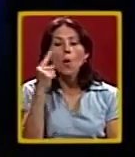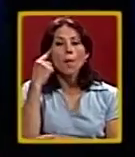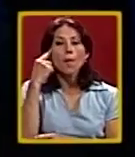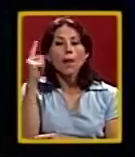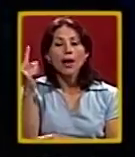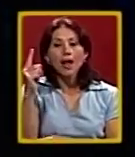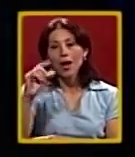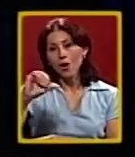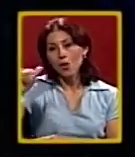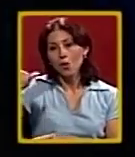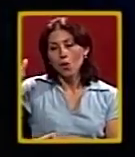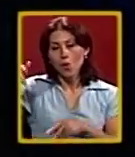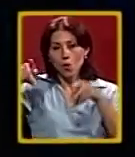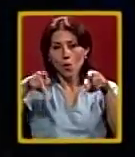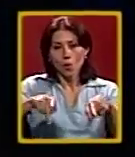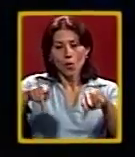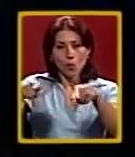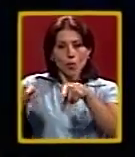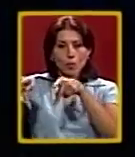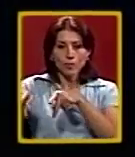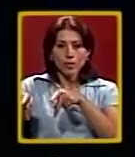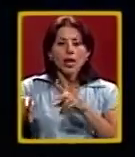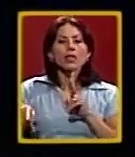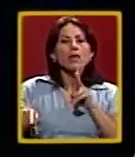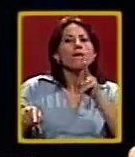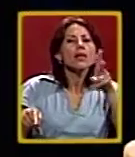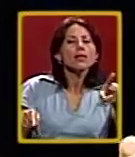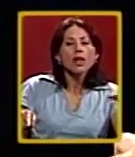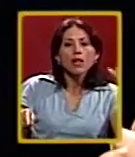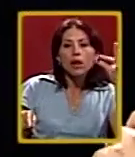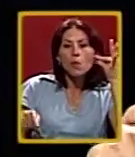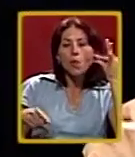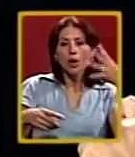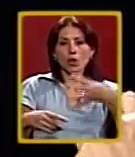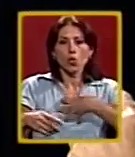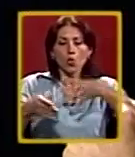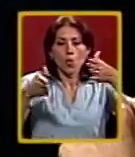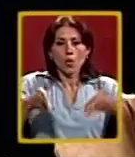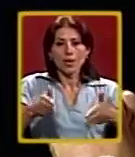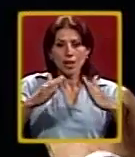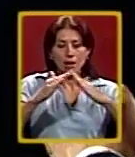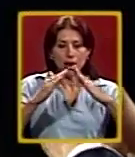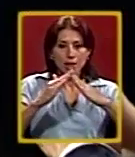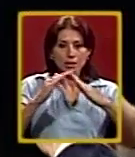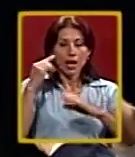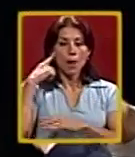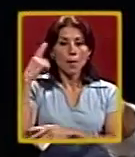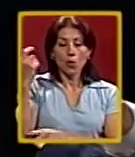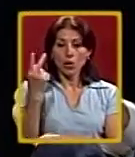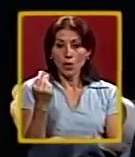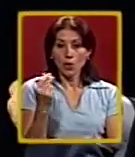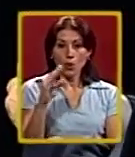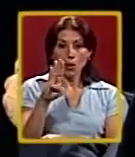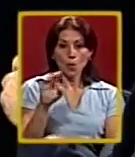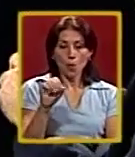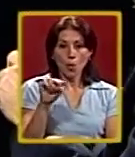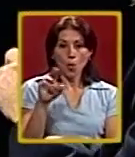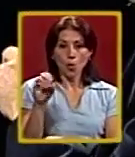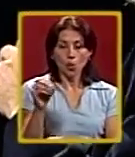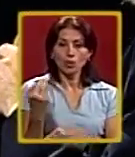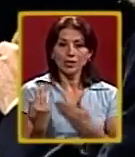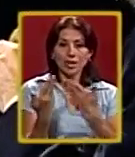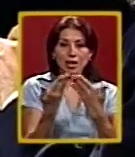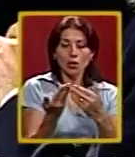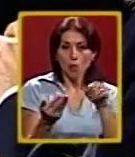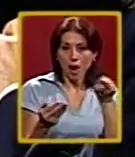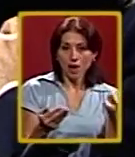los otros, sino que sea la mujer la dueña de esa casa, ¿verdad? Porque el bono fue dado para ella. Aquí